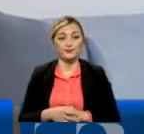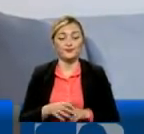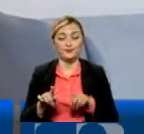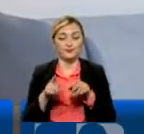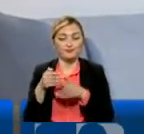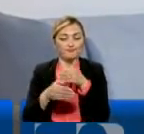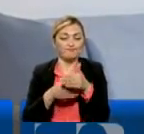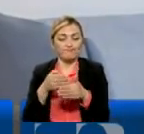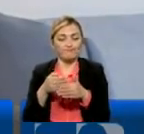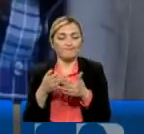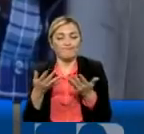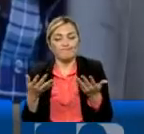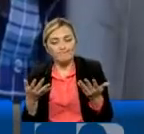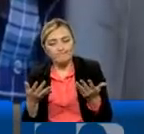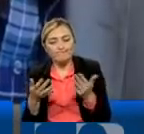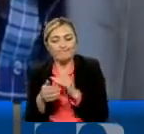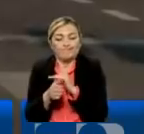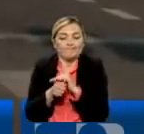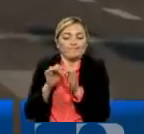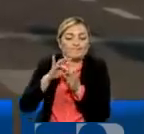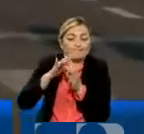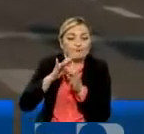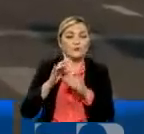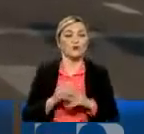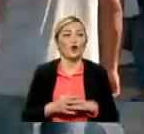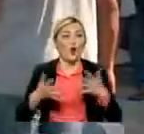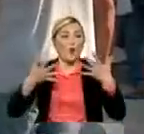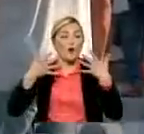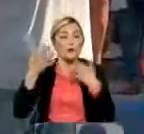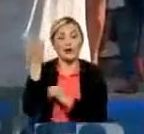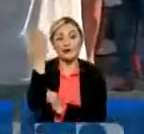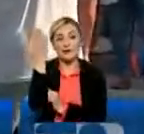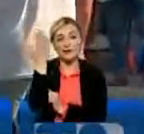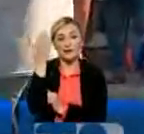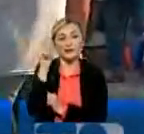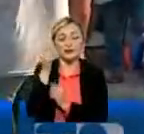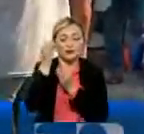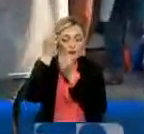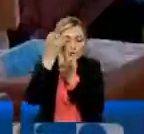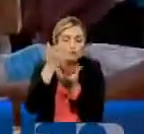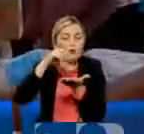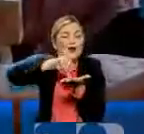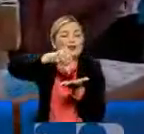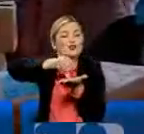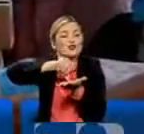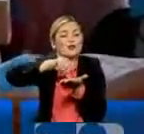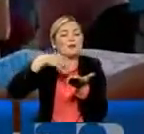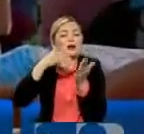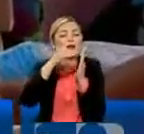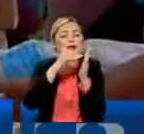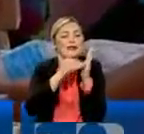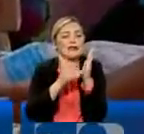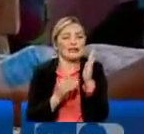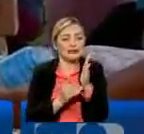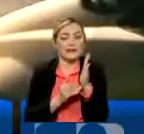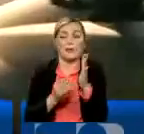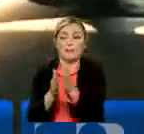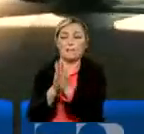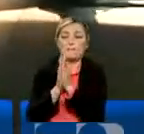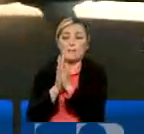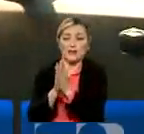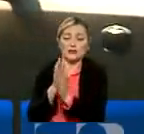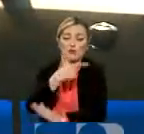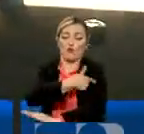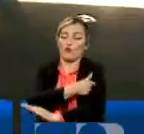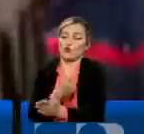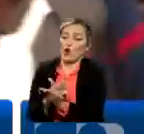ciertos procesos que pueden ser sumamente riesgosos. En Guayaquil, la alcaldesa Cintia Viteri anunció que la ciudad está ya en la lista de localidades que buscan acceso a